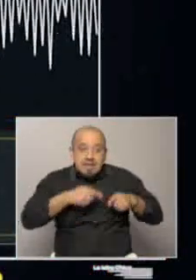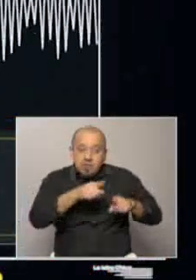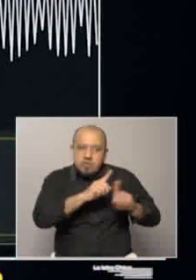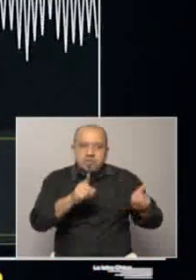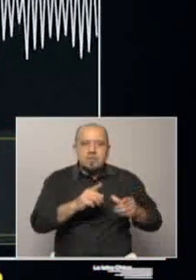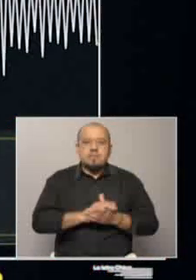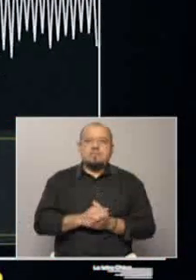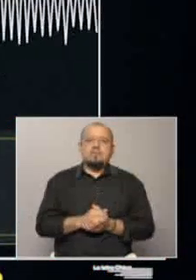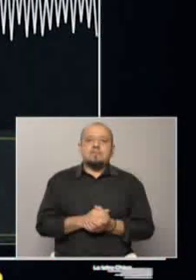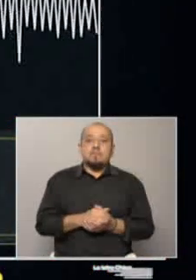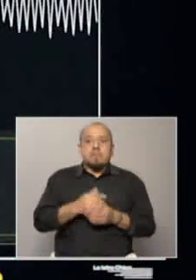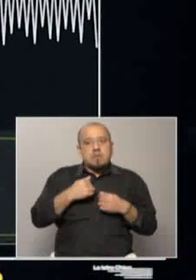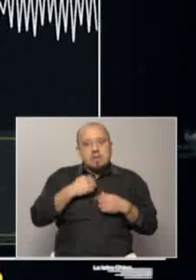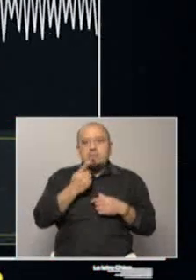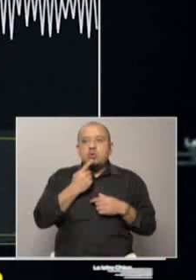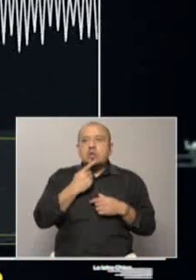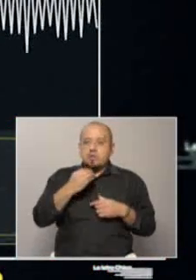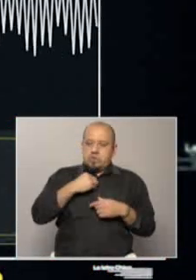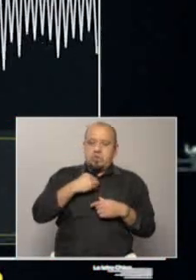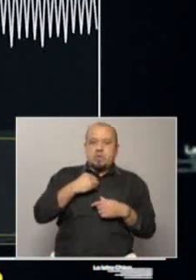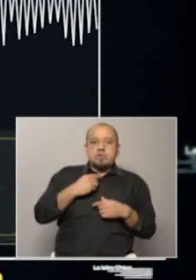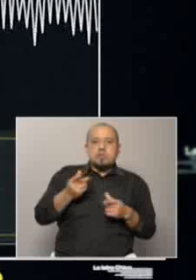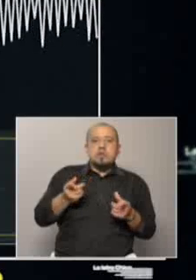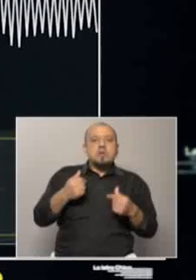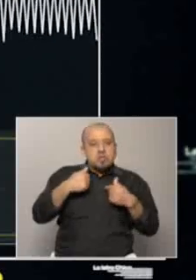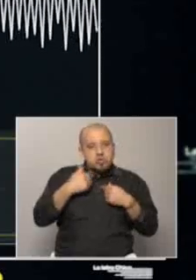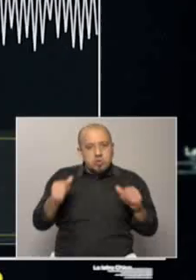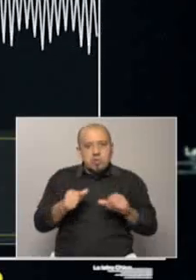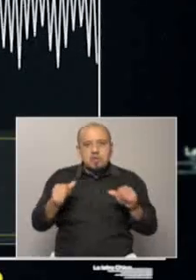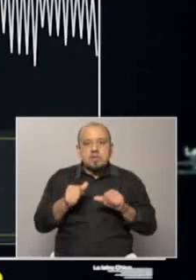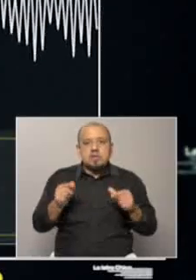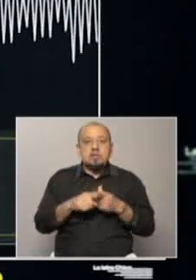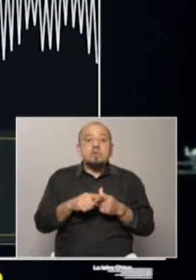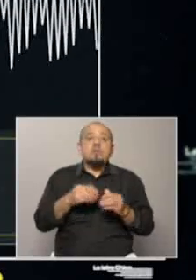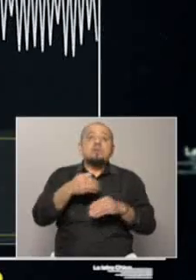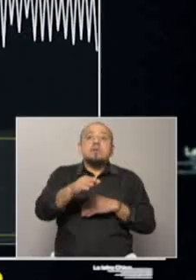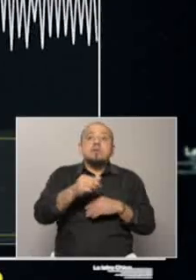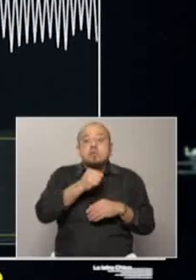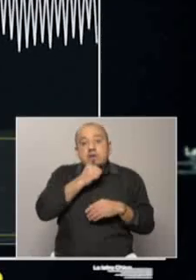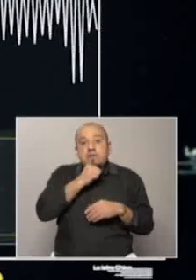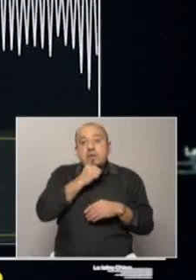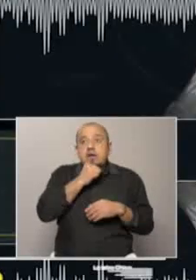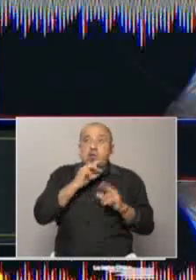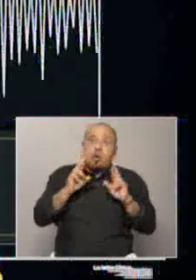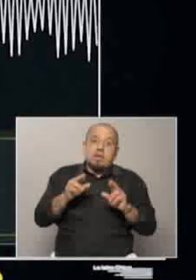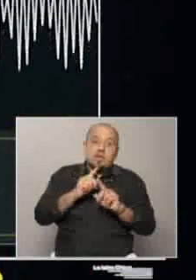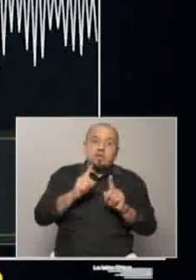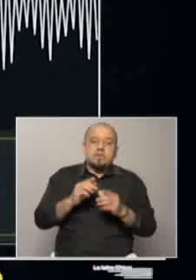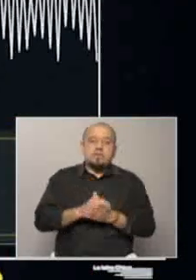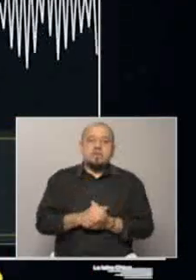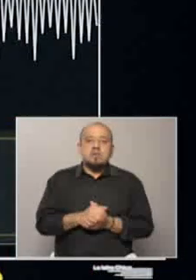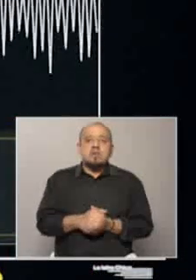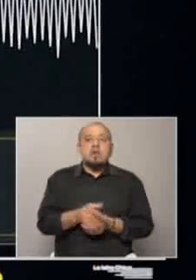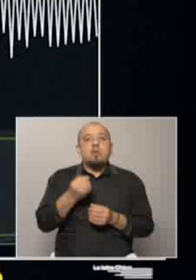La política para mí es una vocación como la de ustedes y yo la voy a ejercer mientras no me vuelva una vieja gaga, que espero no volverme, porque